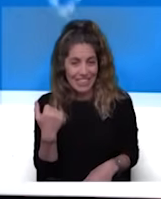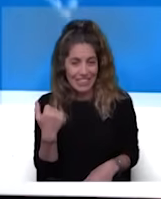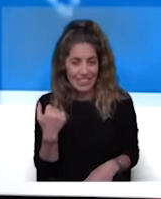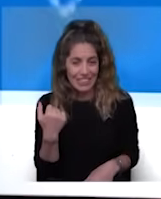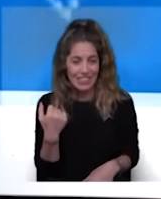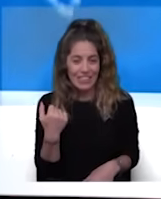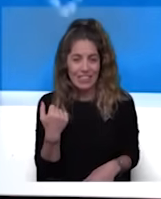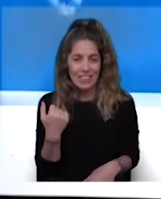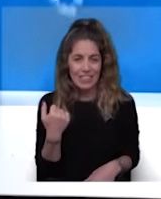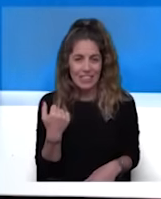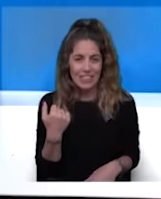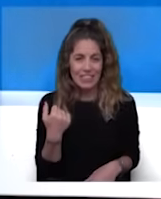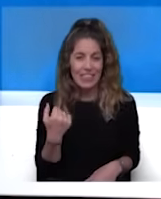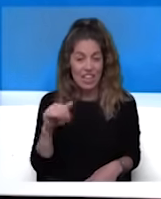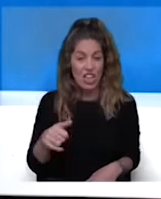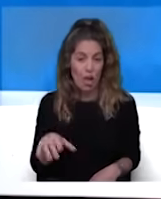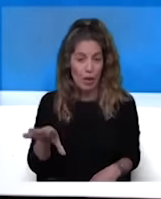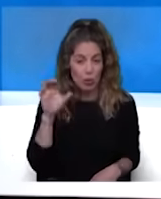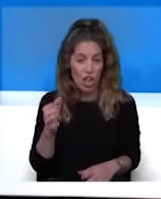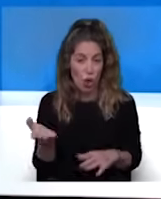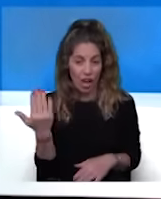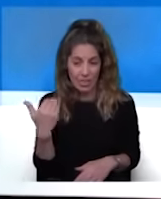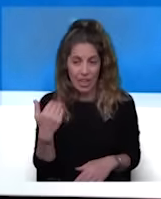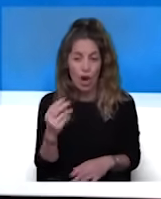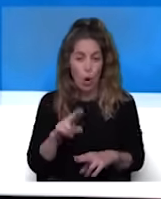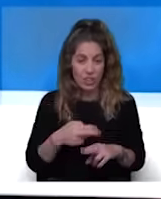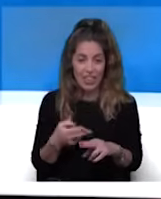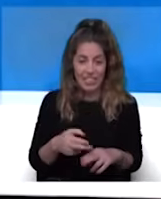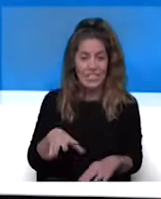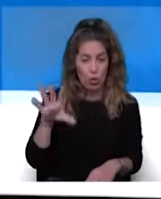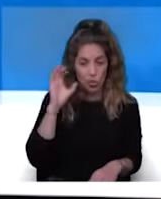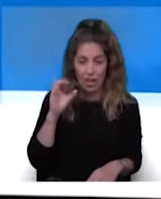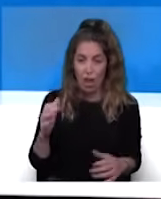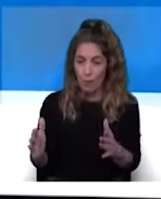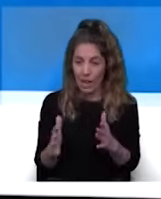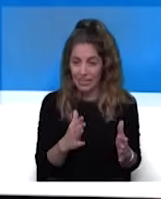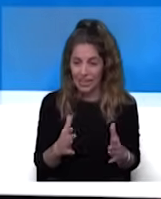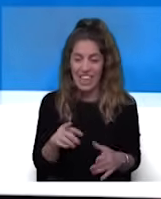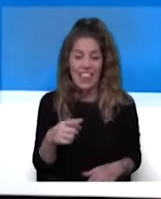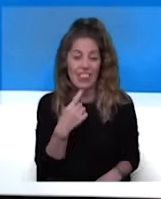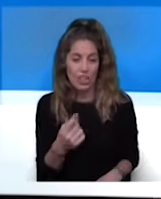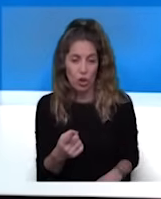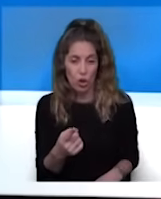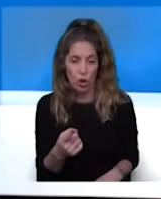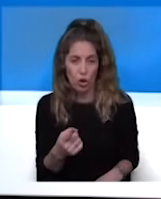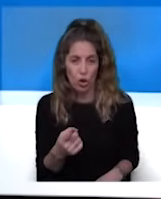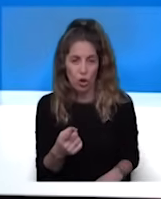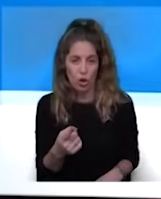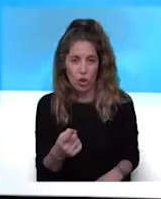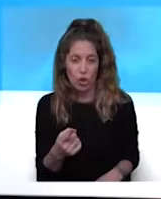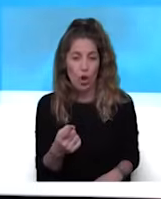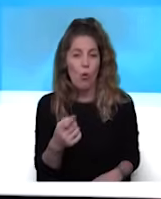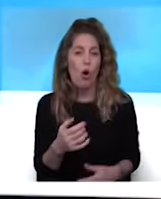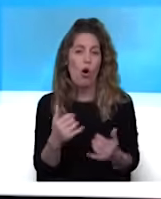stefanel que las había escuchado antes volver a escucharlas para él también fue impactante lo que dijo fue como subirme la máquina del tiempo subirme la